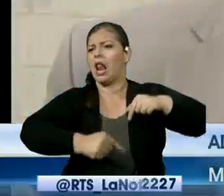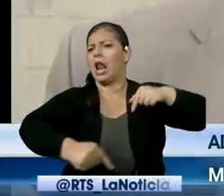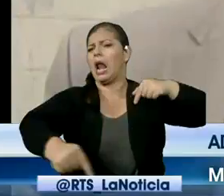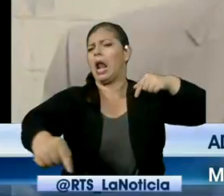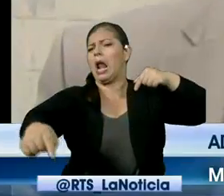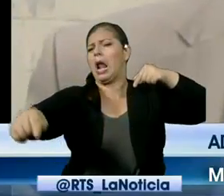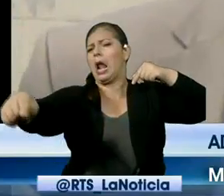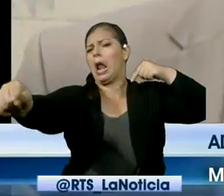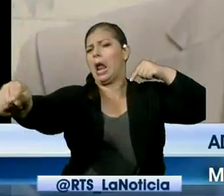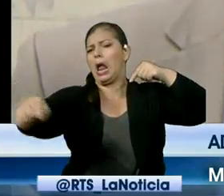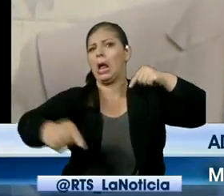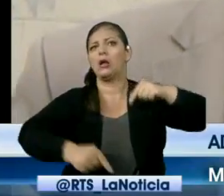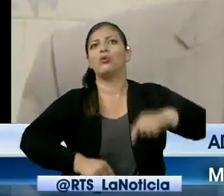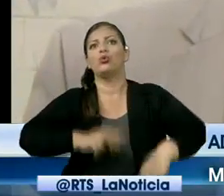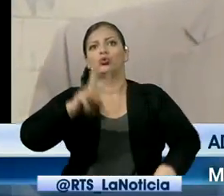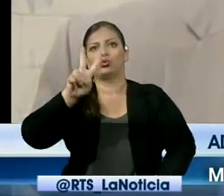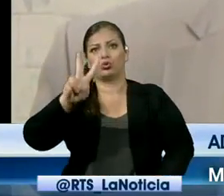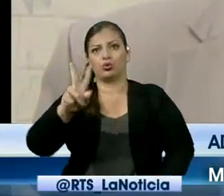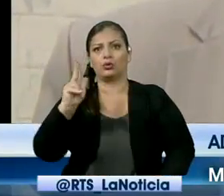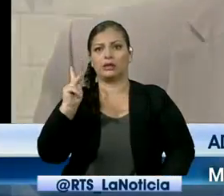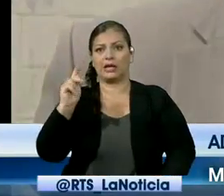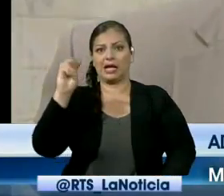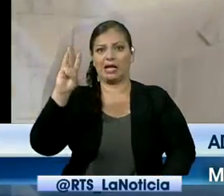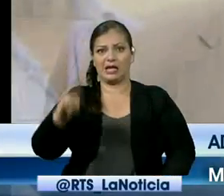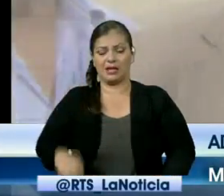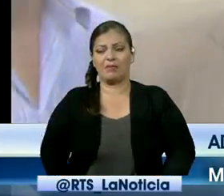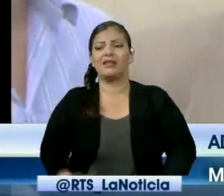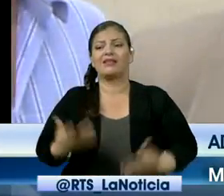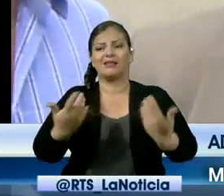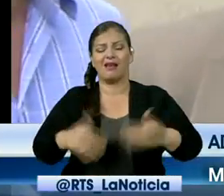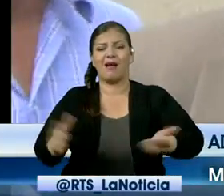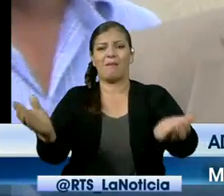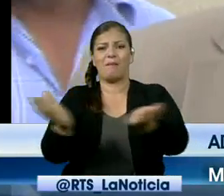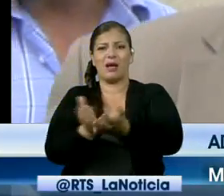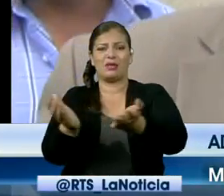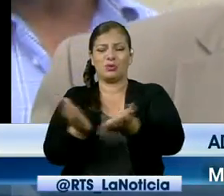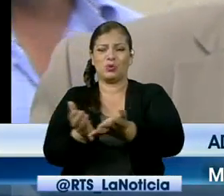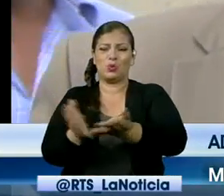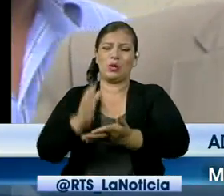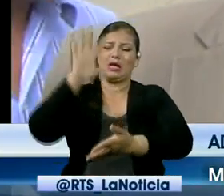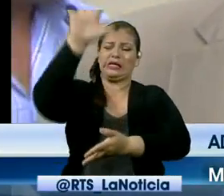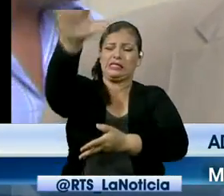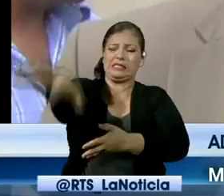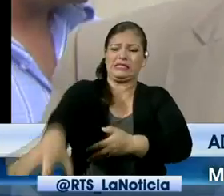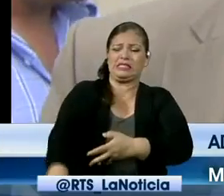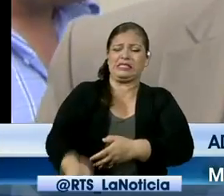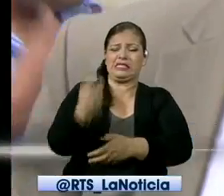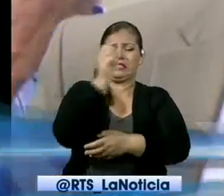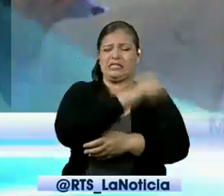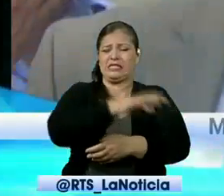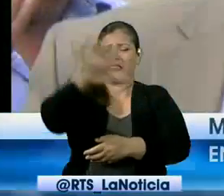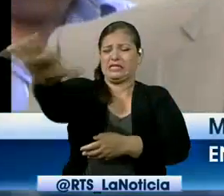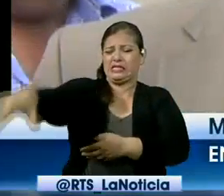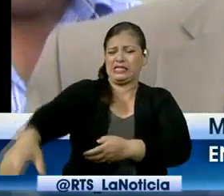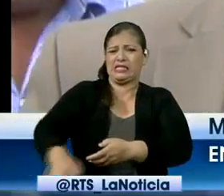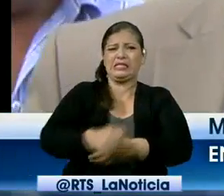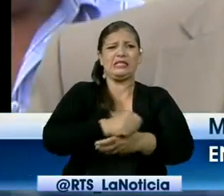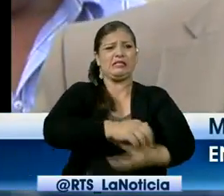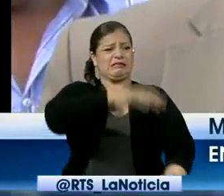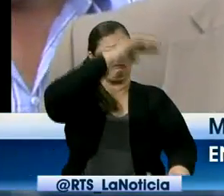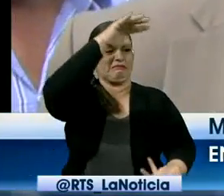se sacaron cientos de sacos de sedimento, de basura. Está ya trabajando en la planta de tratamiento y se va a seguir